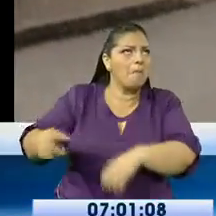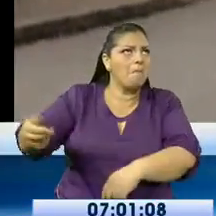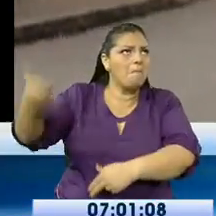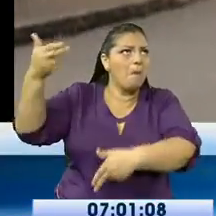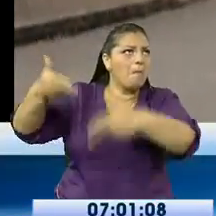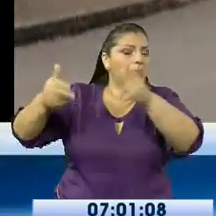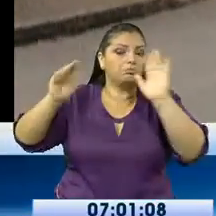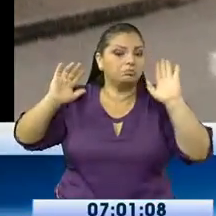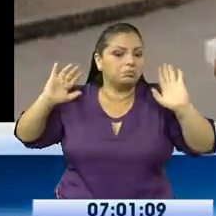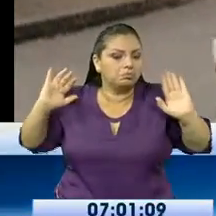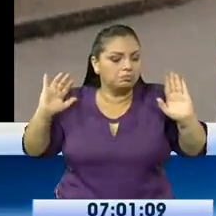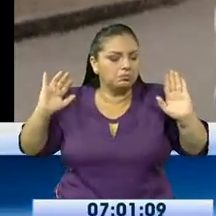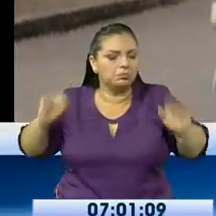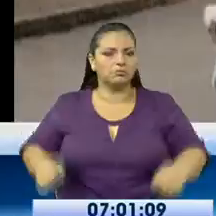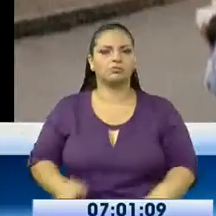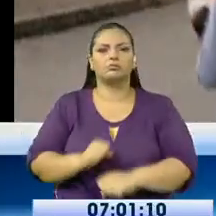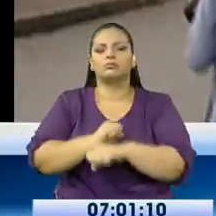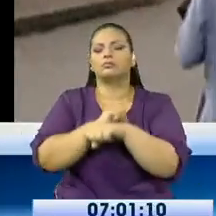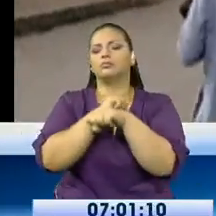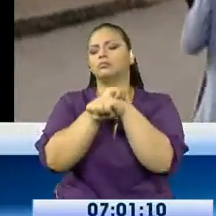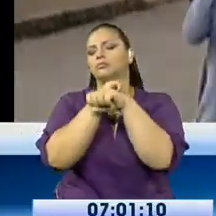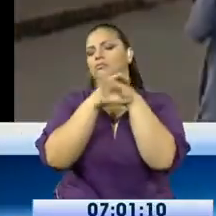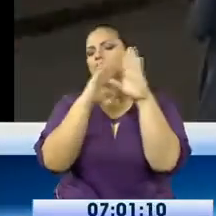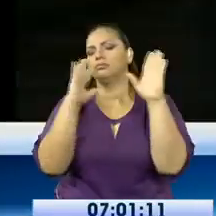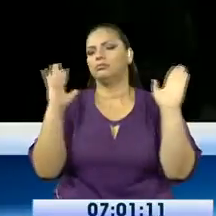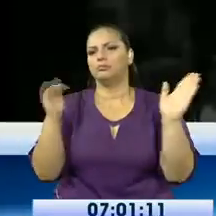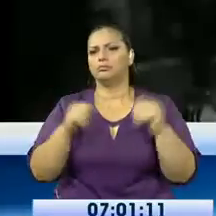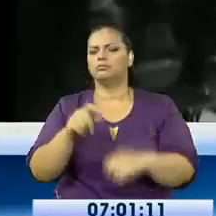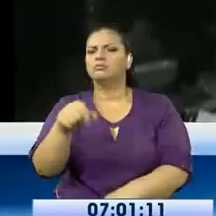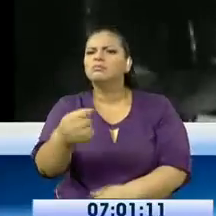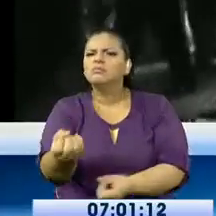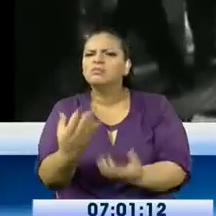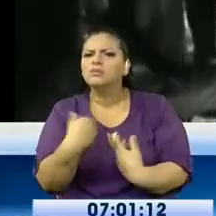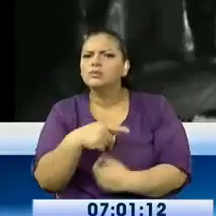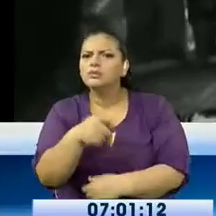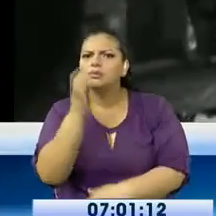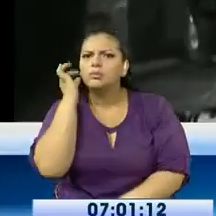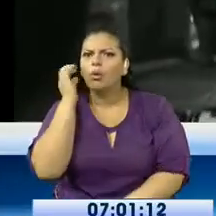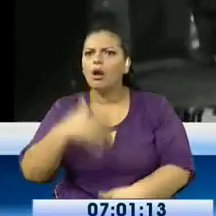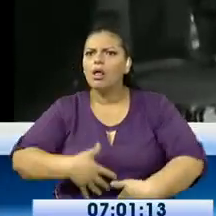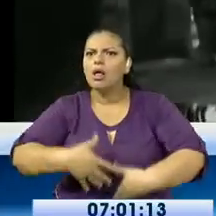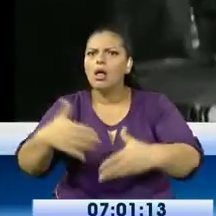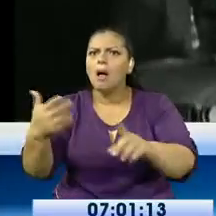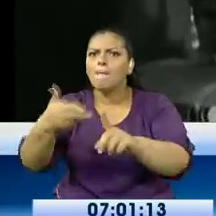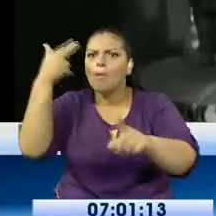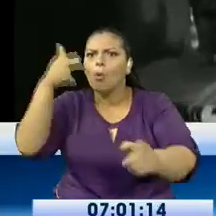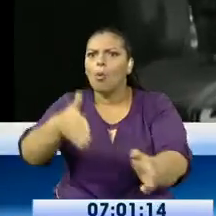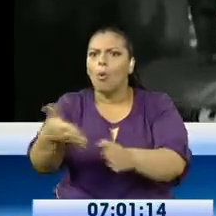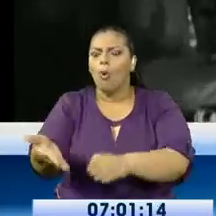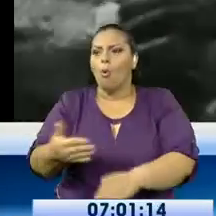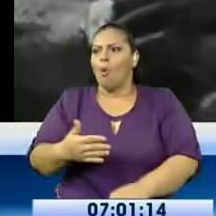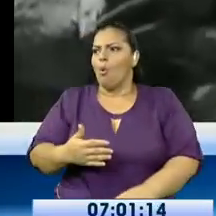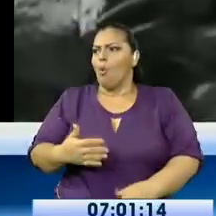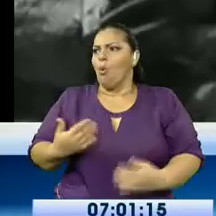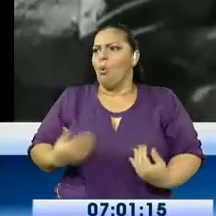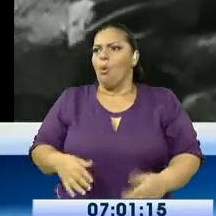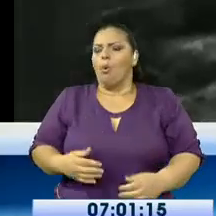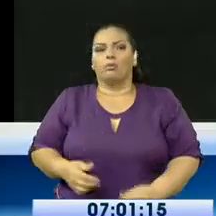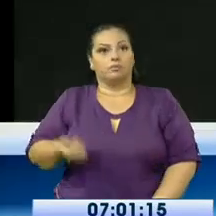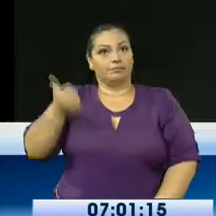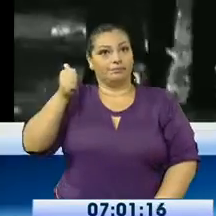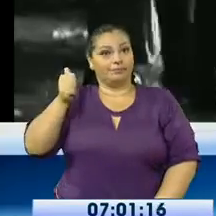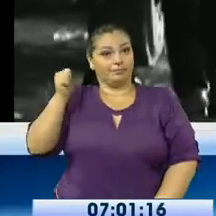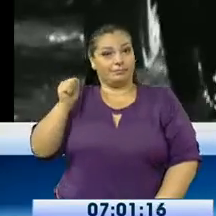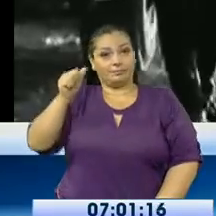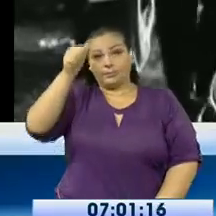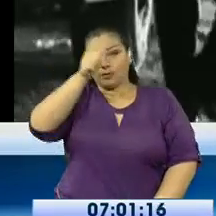no sé, ahora en la mañana me entero que a la chica que estaba ahí la habían matado. El crimen ocurrió cerca de las 11 de la noche del domingo. La joven de 21